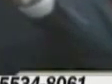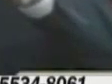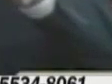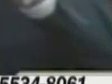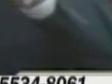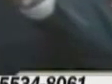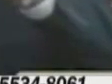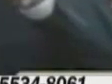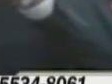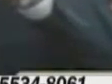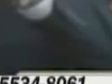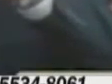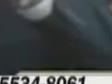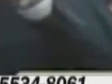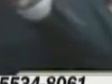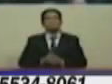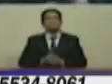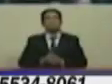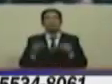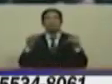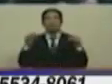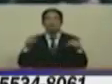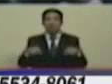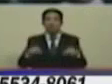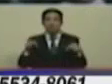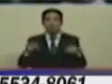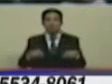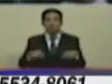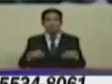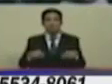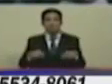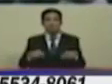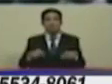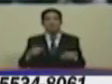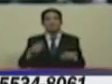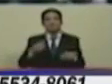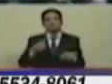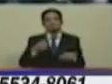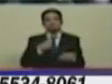segundo periodo frente al gobierno de Venezuela. He sido citado